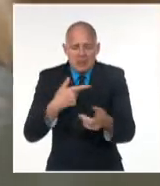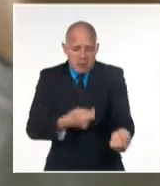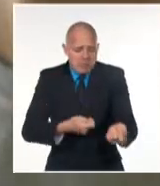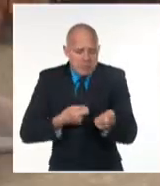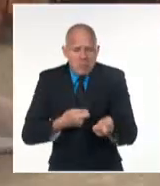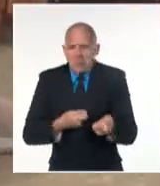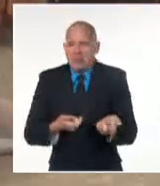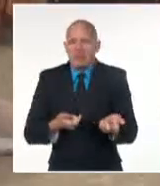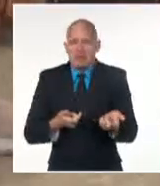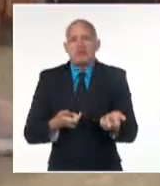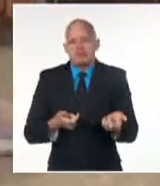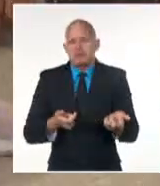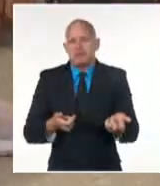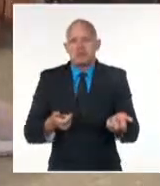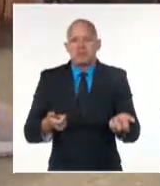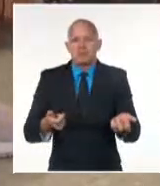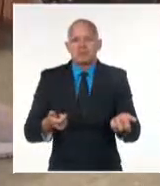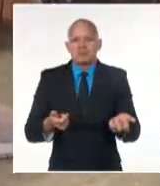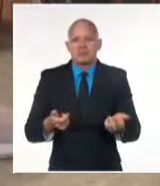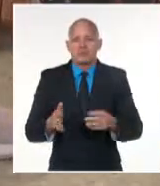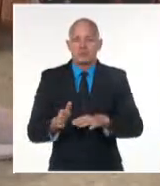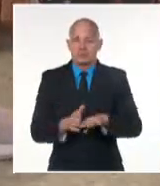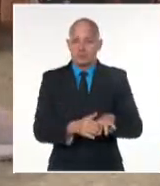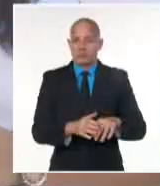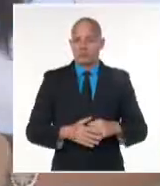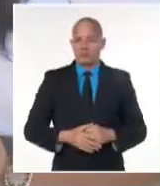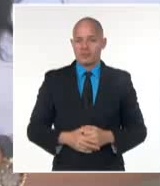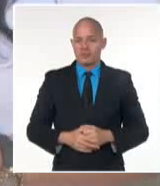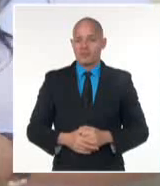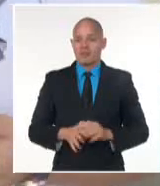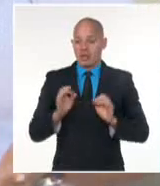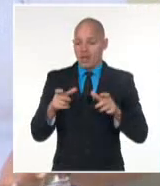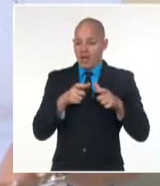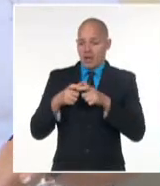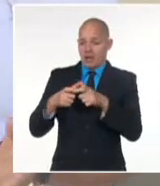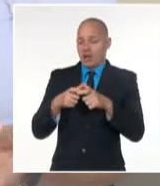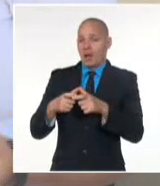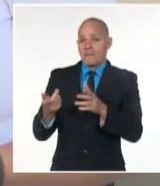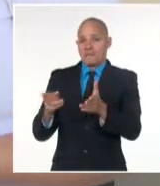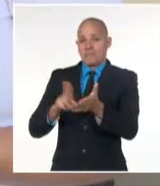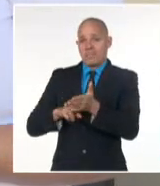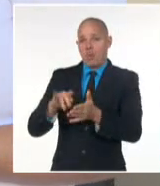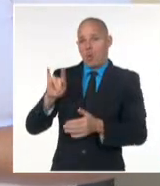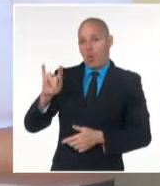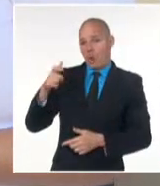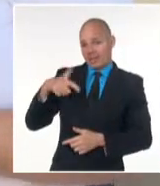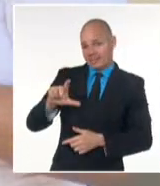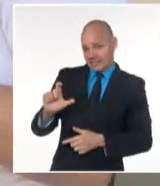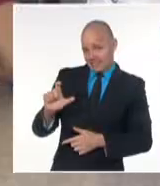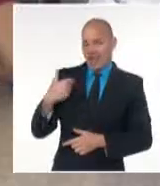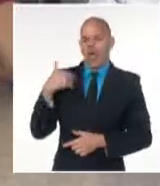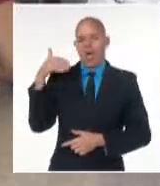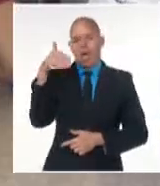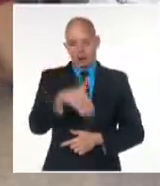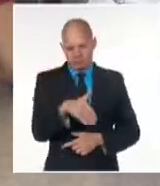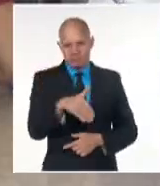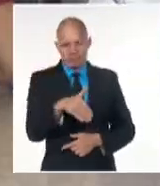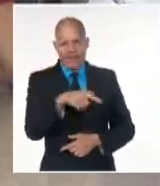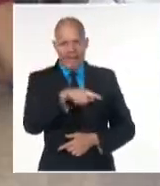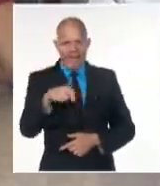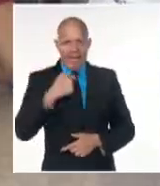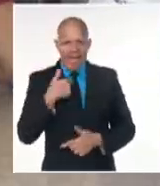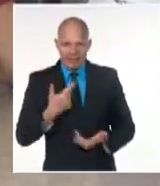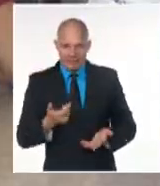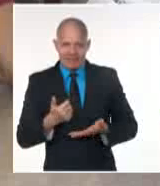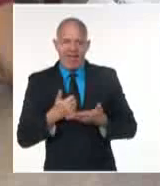Yuca hasta allí llegó la familia de la Unión de jóvenes comunistas para celebrar por los derechos el bienestar y la felicidad